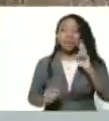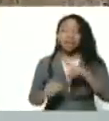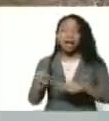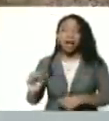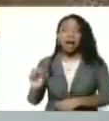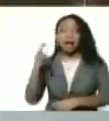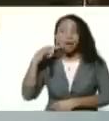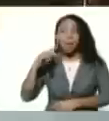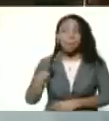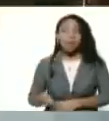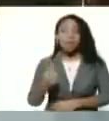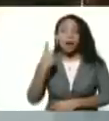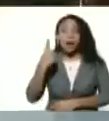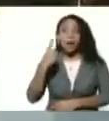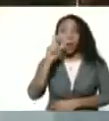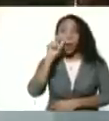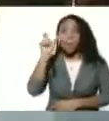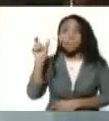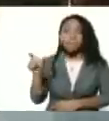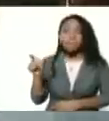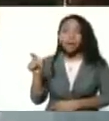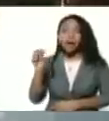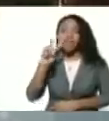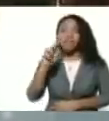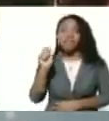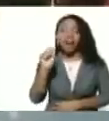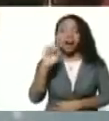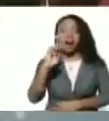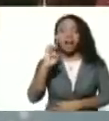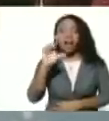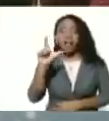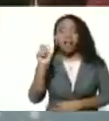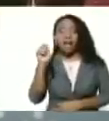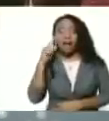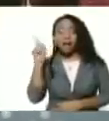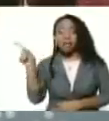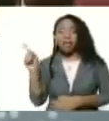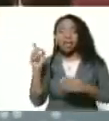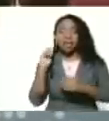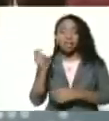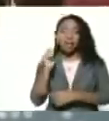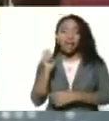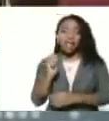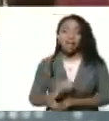primero, Luis Alfredo Varela, el negro primero de las casitas de Charallave,